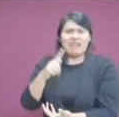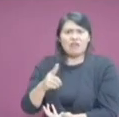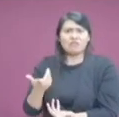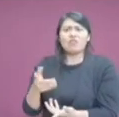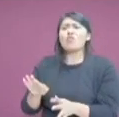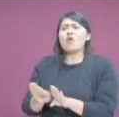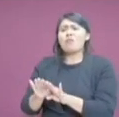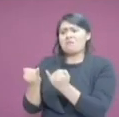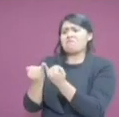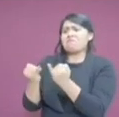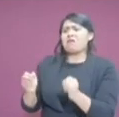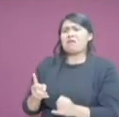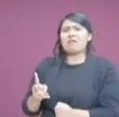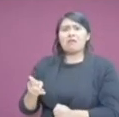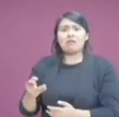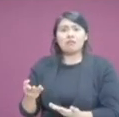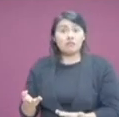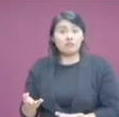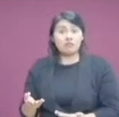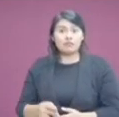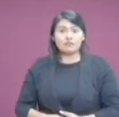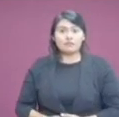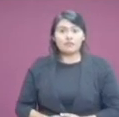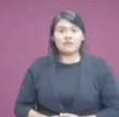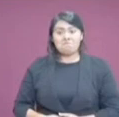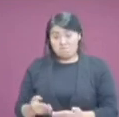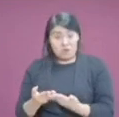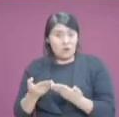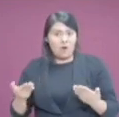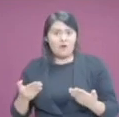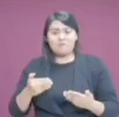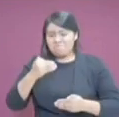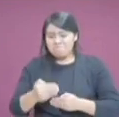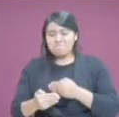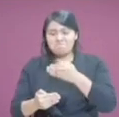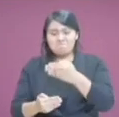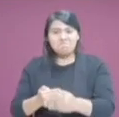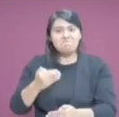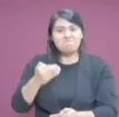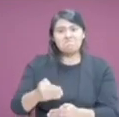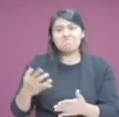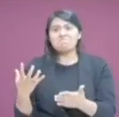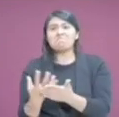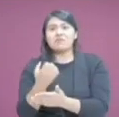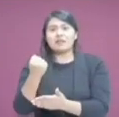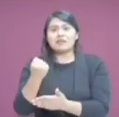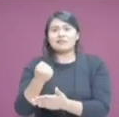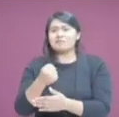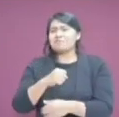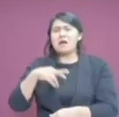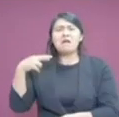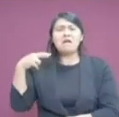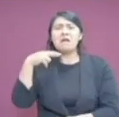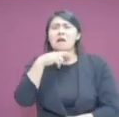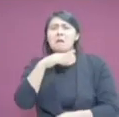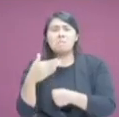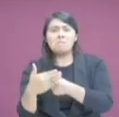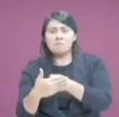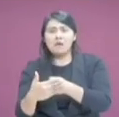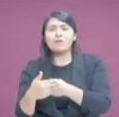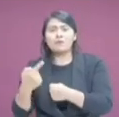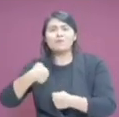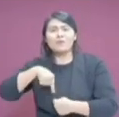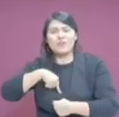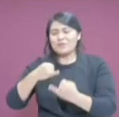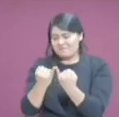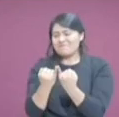avance es sustancial y muy pronto estaremos ahí para inaugurarlo. Por cierto, le extiendo